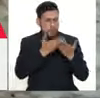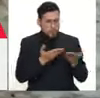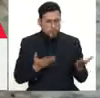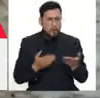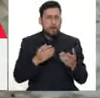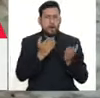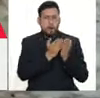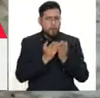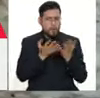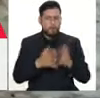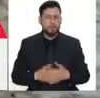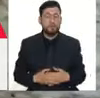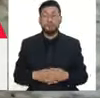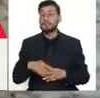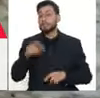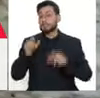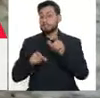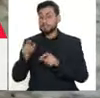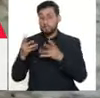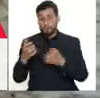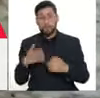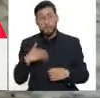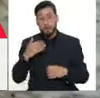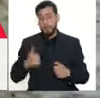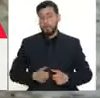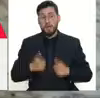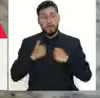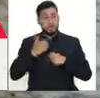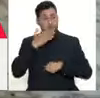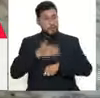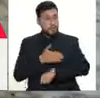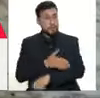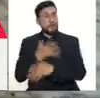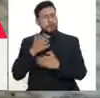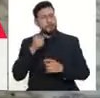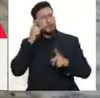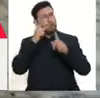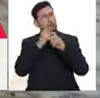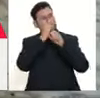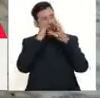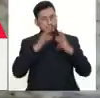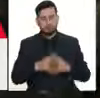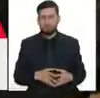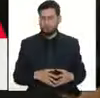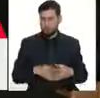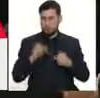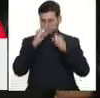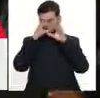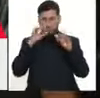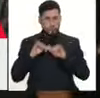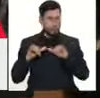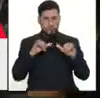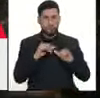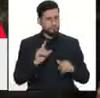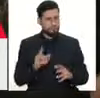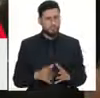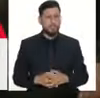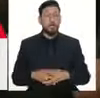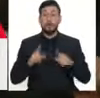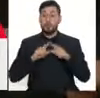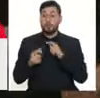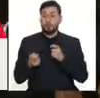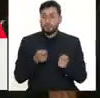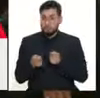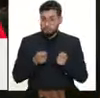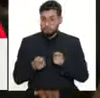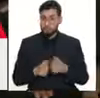materiales, y aquellos que quieren mejorar su vida, que quieren cumplir sus sueños. No todos los sueños son iguales, pero como